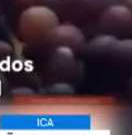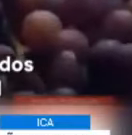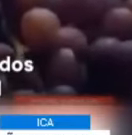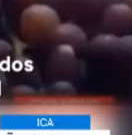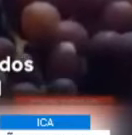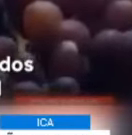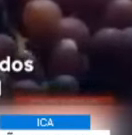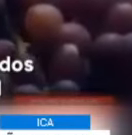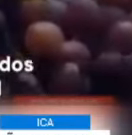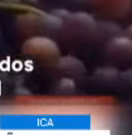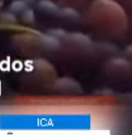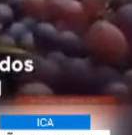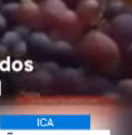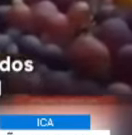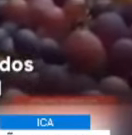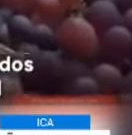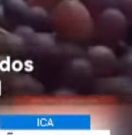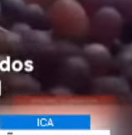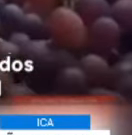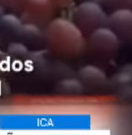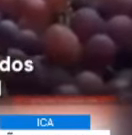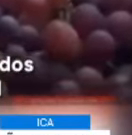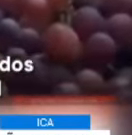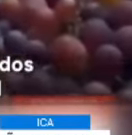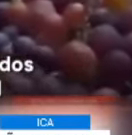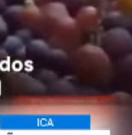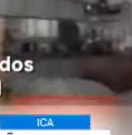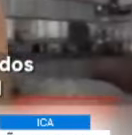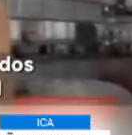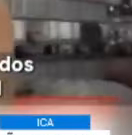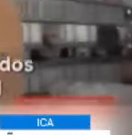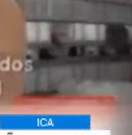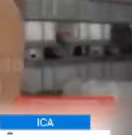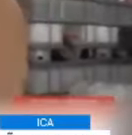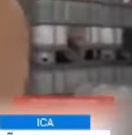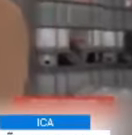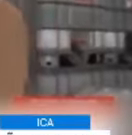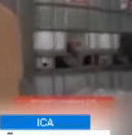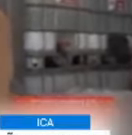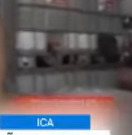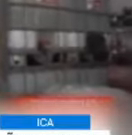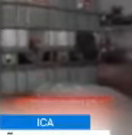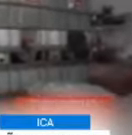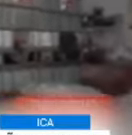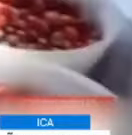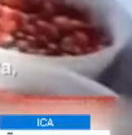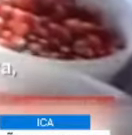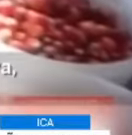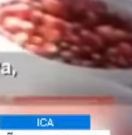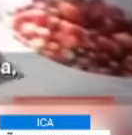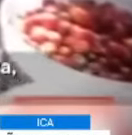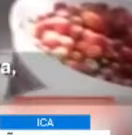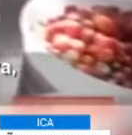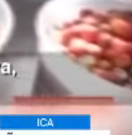illinayapajchukanja kai alcoholpas makita mayllikuptinkuja sumajtan maki aychata